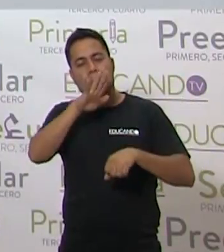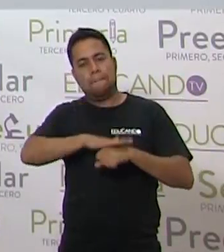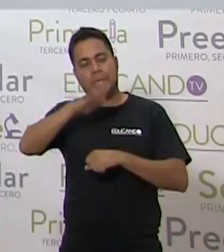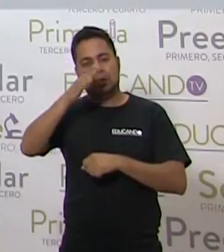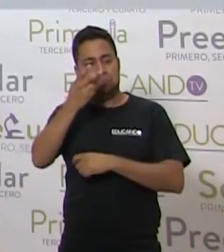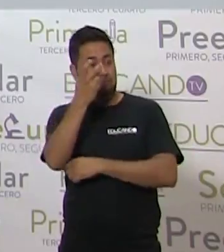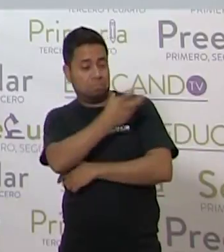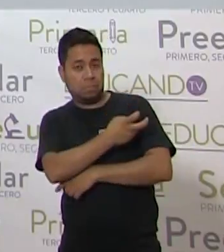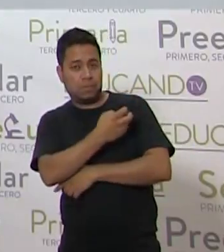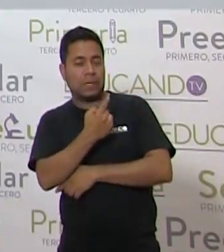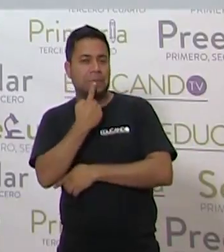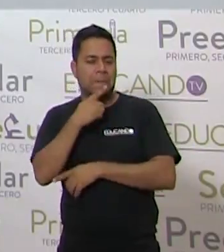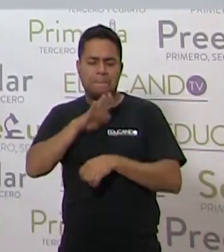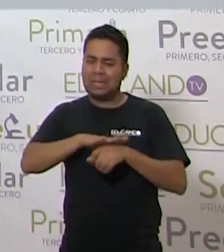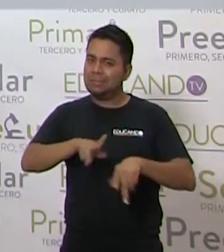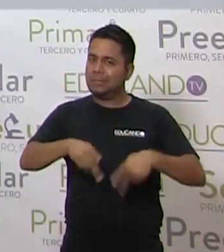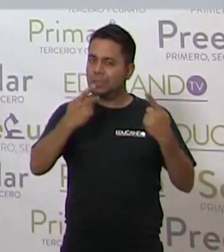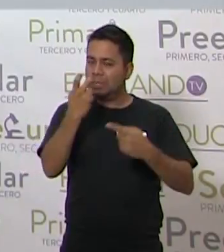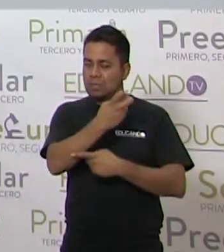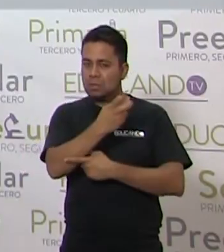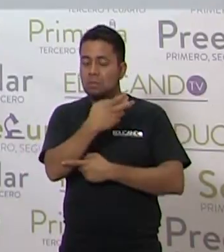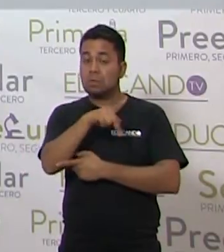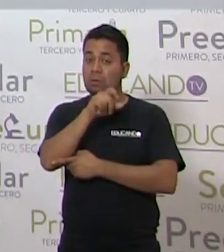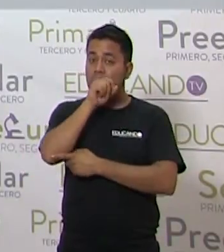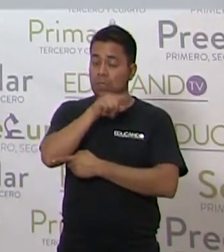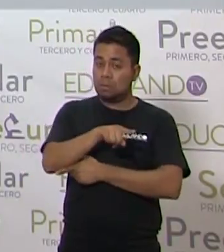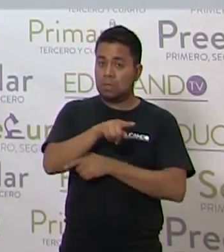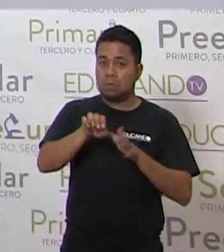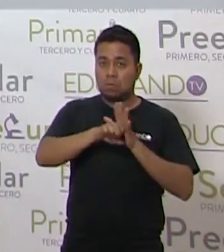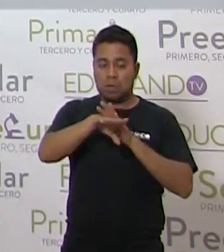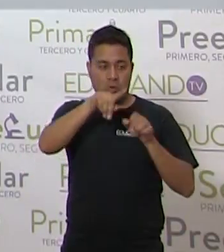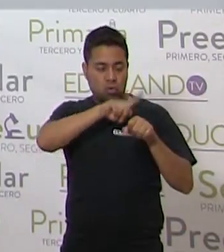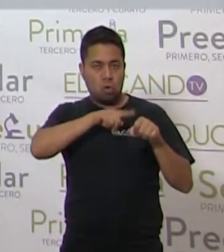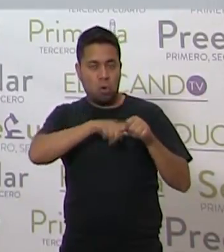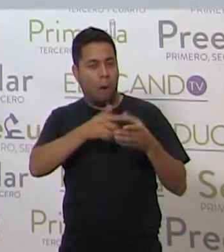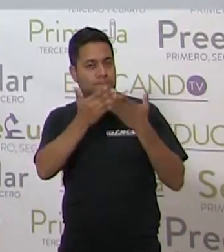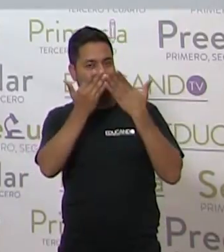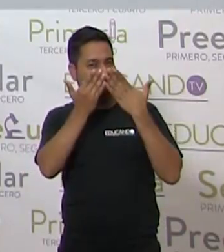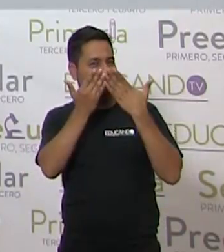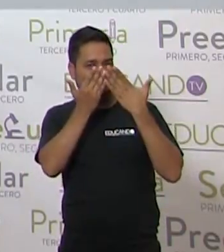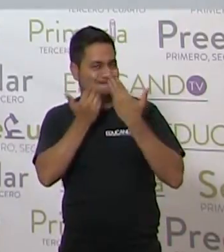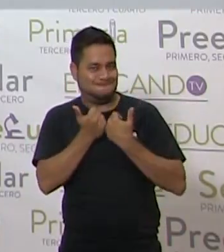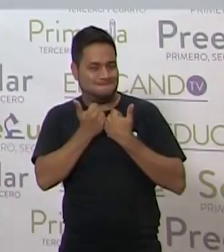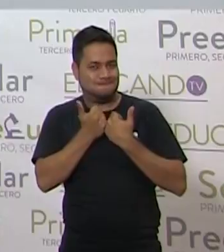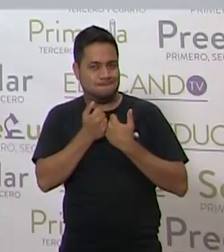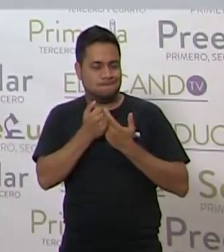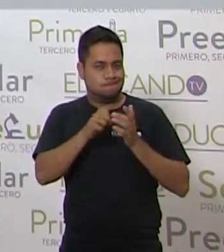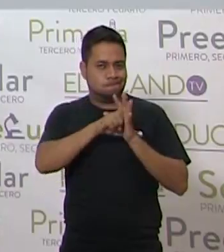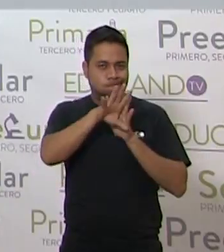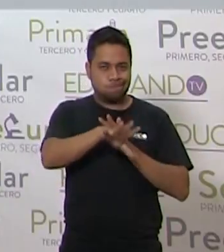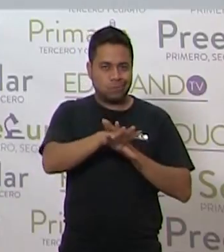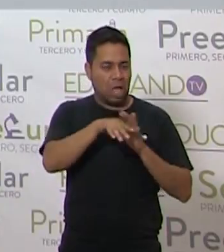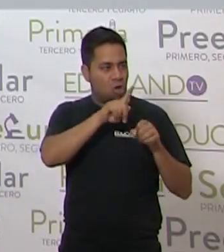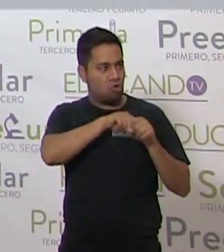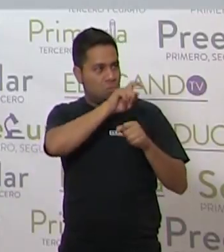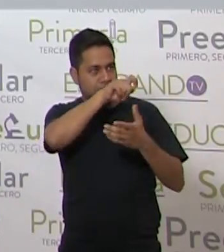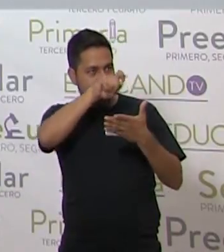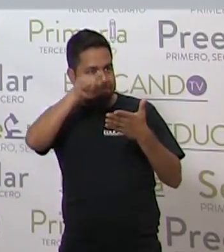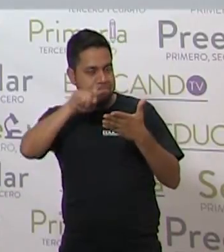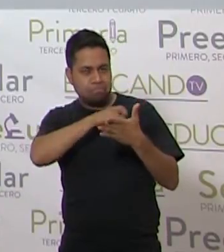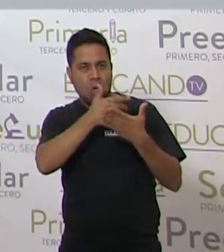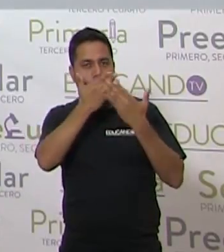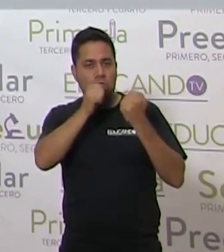ese sería el sabor que más se vendió pero también si no estuvieran coloreadas las las este las partes que está